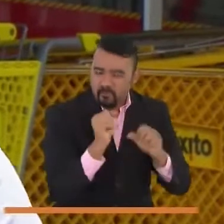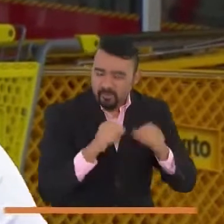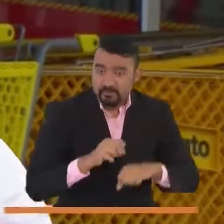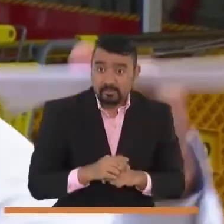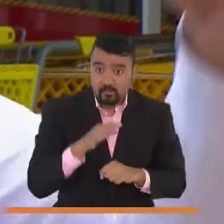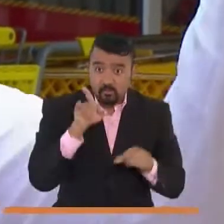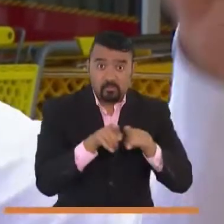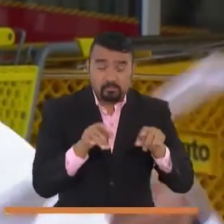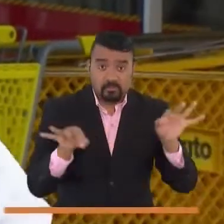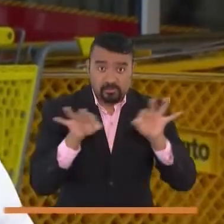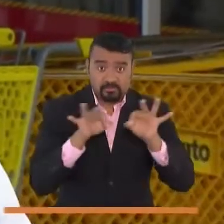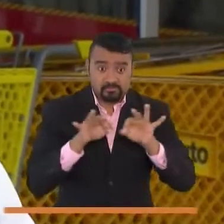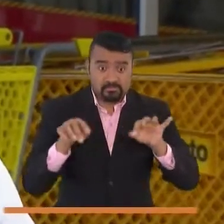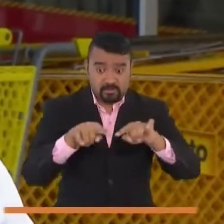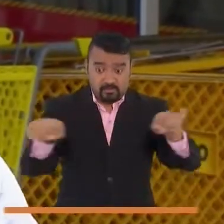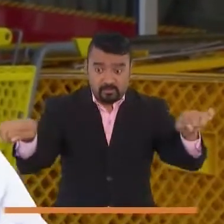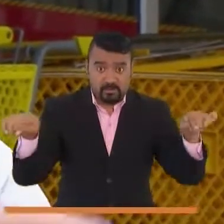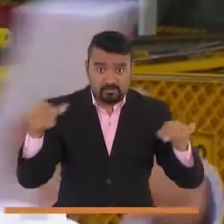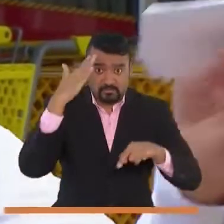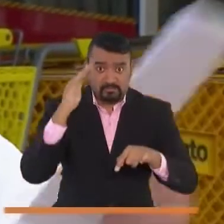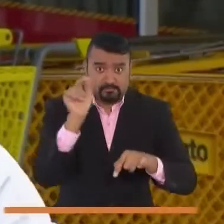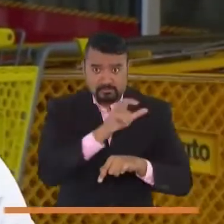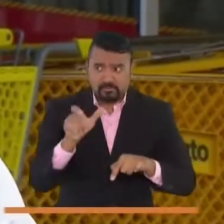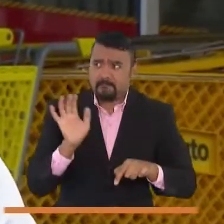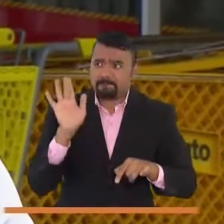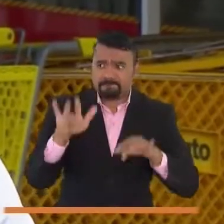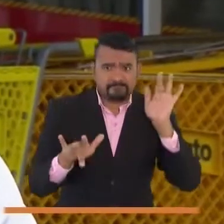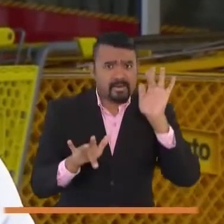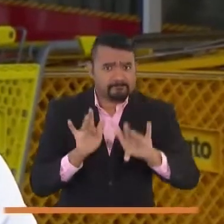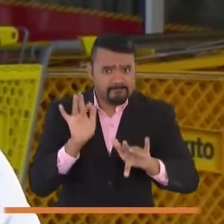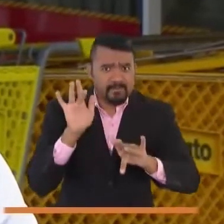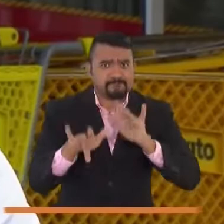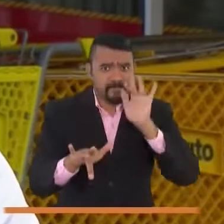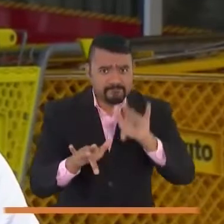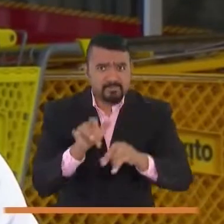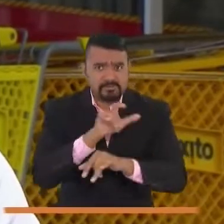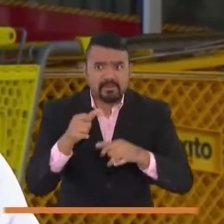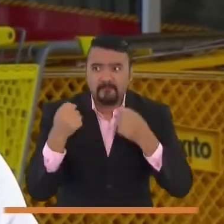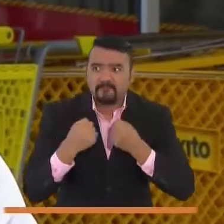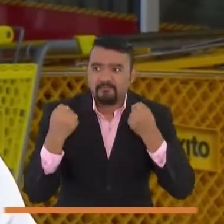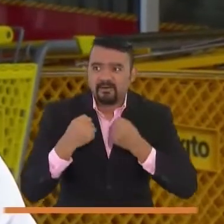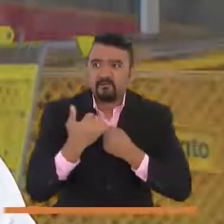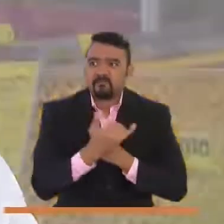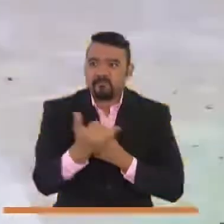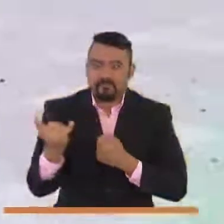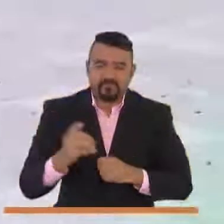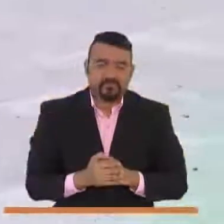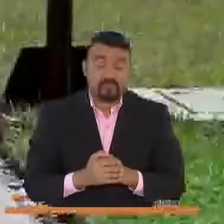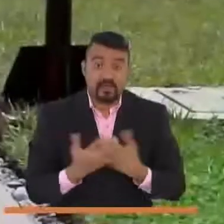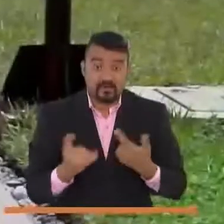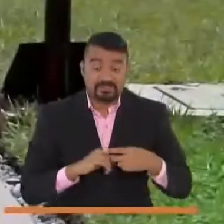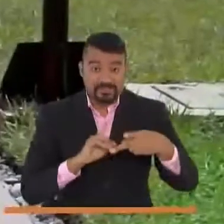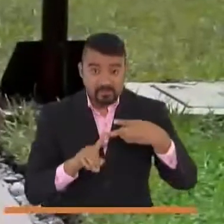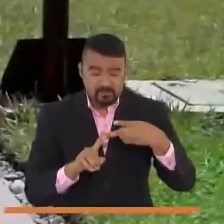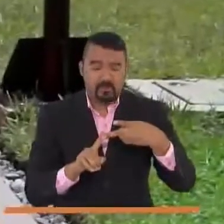está generando. Hoy en día es un parque con una capacidad de visita de la población alta, entonces va a impactar mucho esta segunda etapa